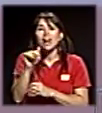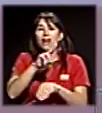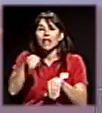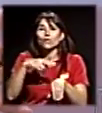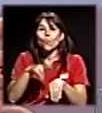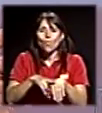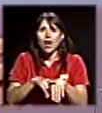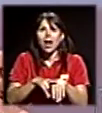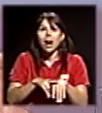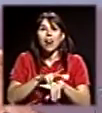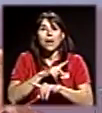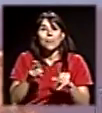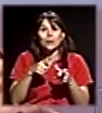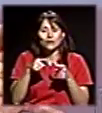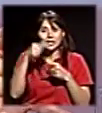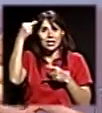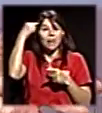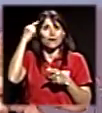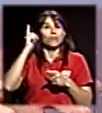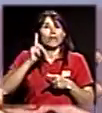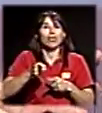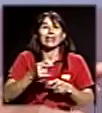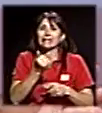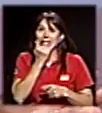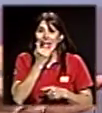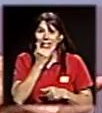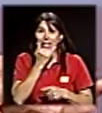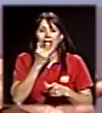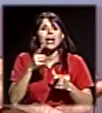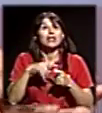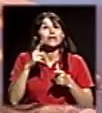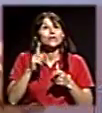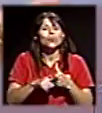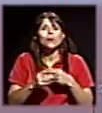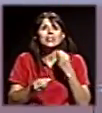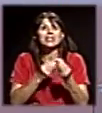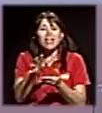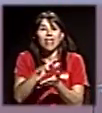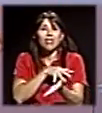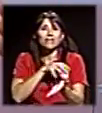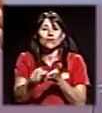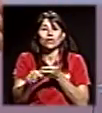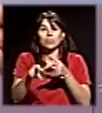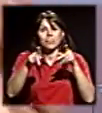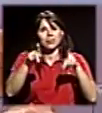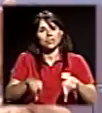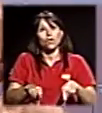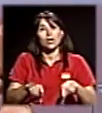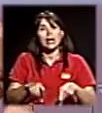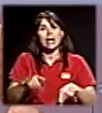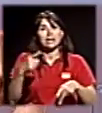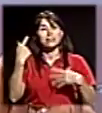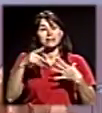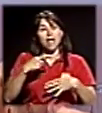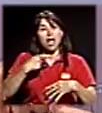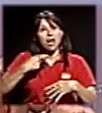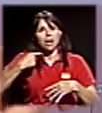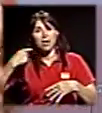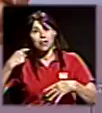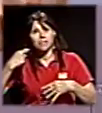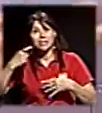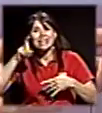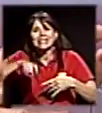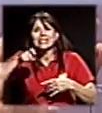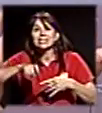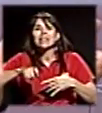heroína o lo que sea una de las los opioides y Y entonces ya quedas enganchado con el opio de afuera